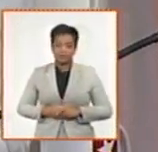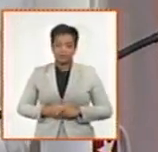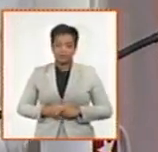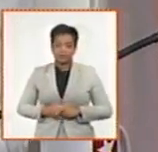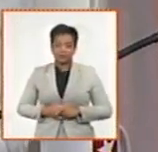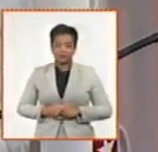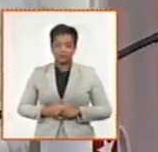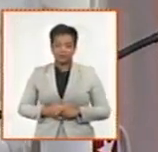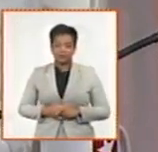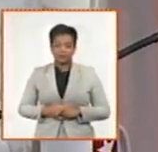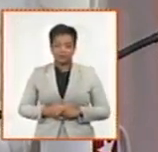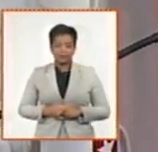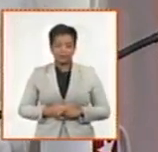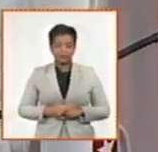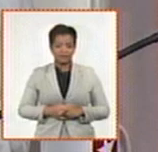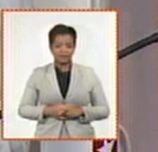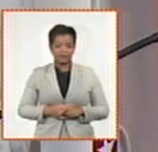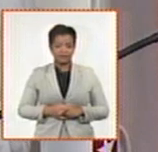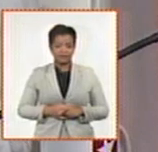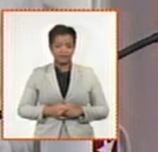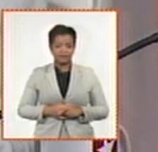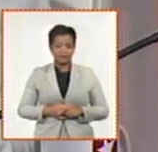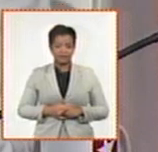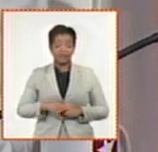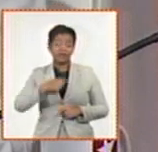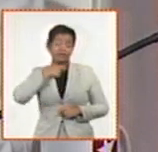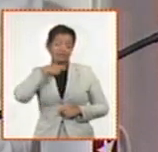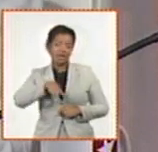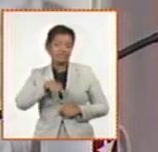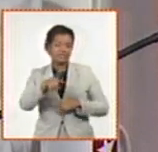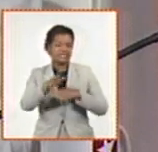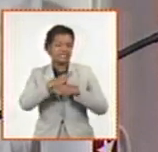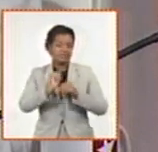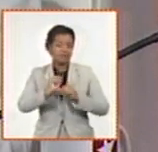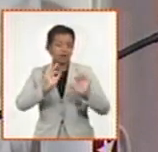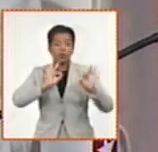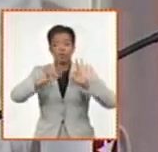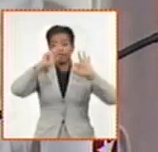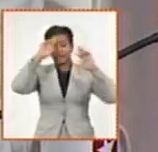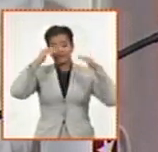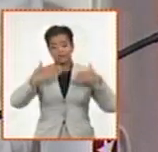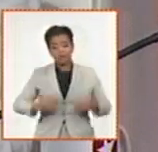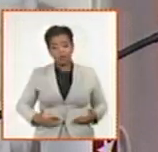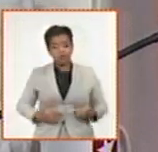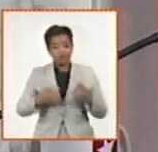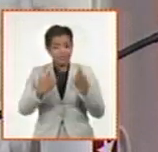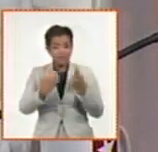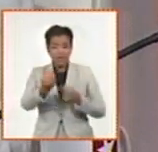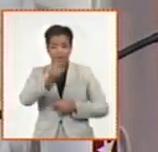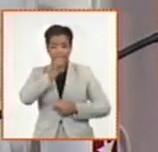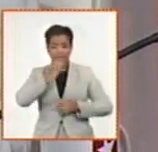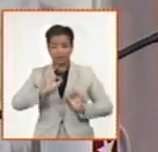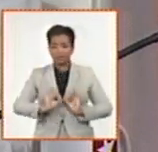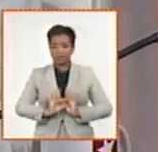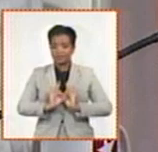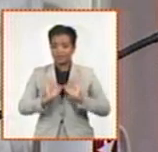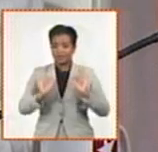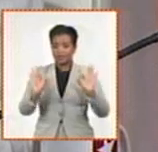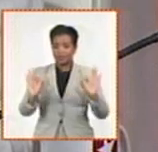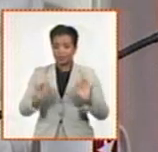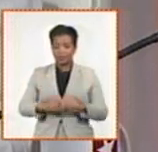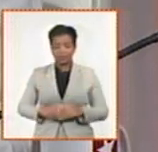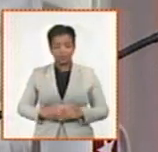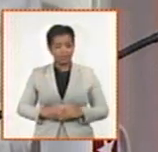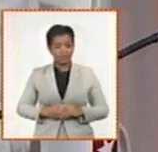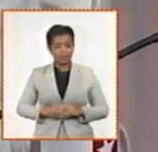agroecología, entre muchas, la salud, la necesidad de producir alimentos sanos, de alta calidad. Hoy